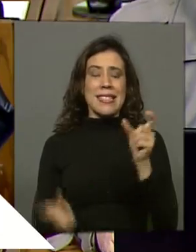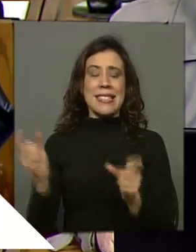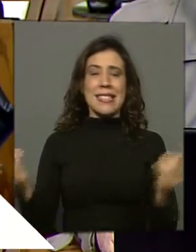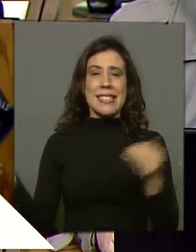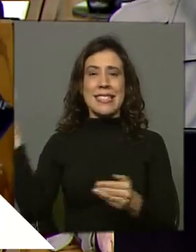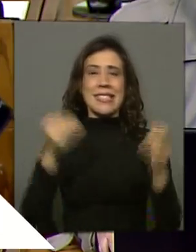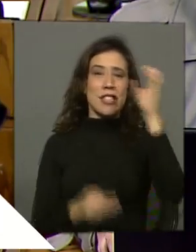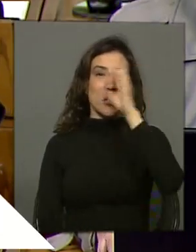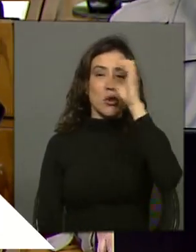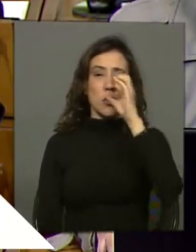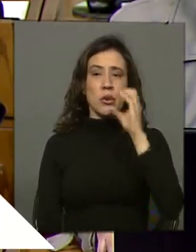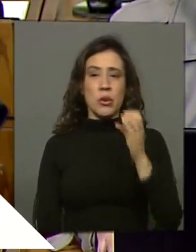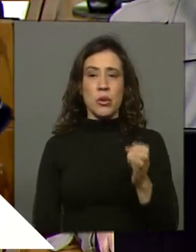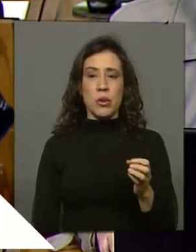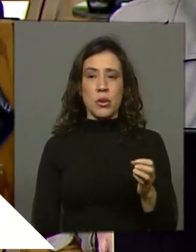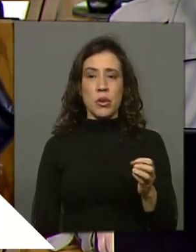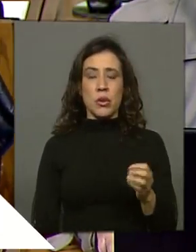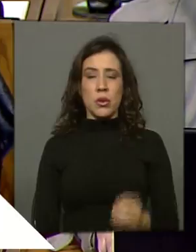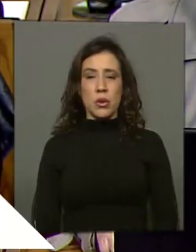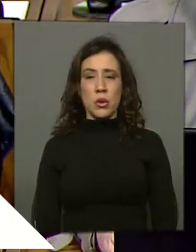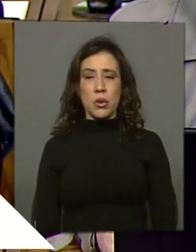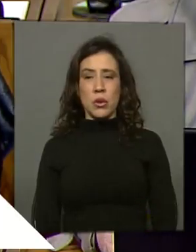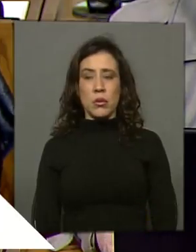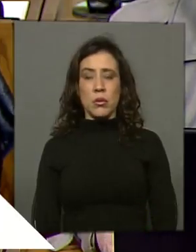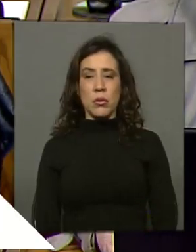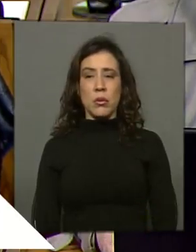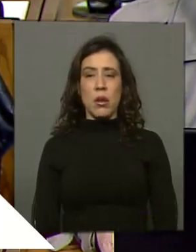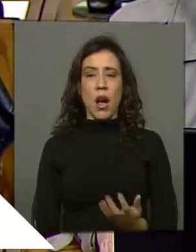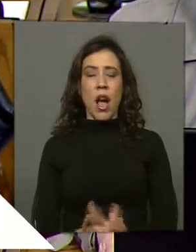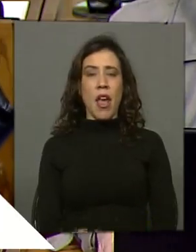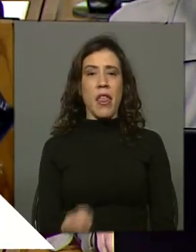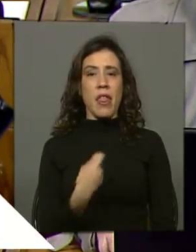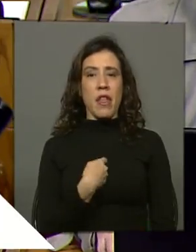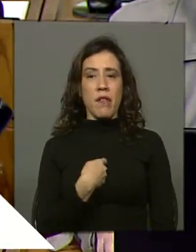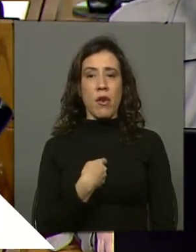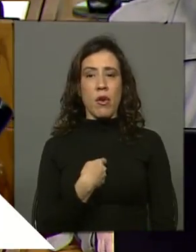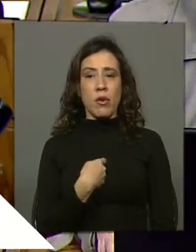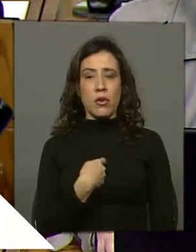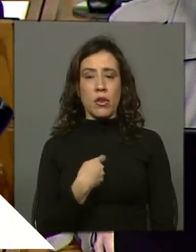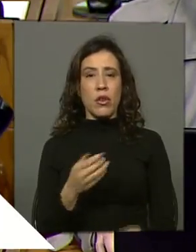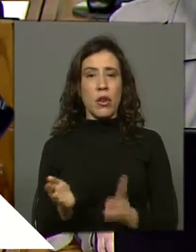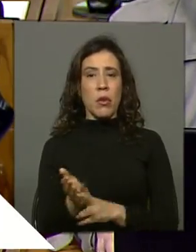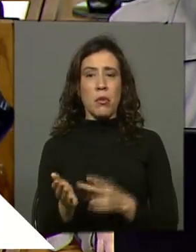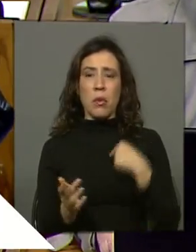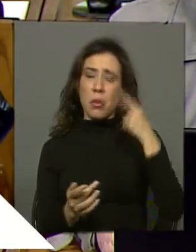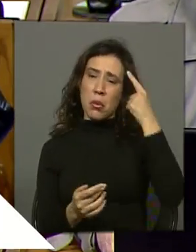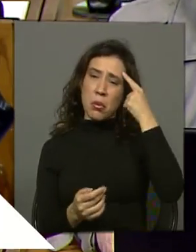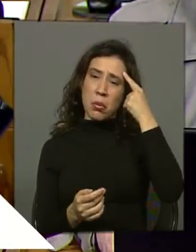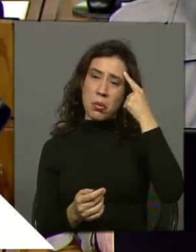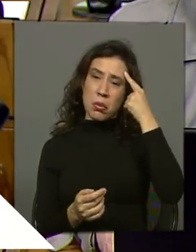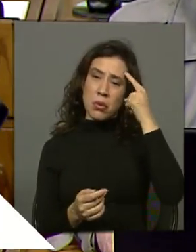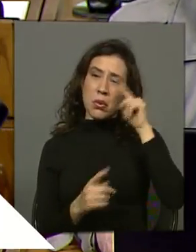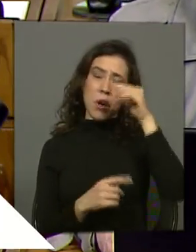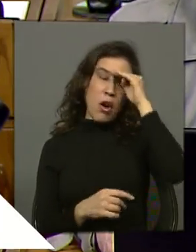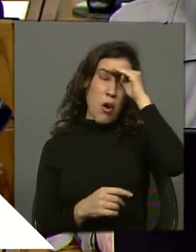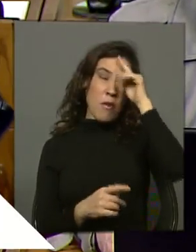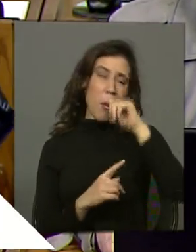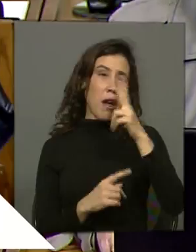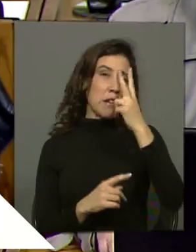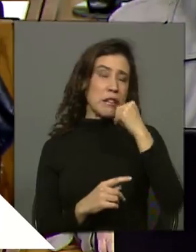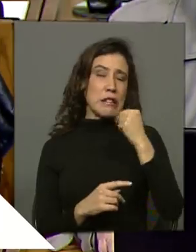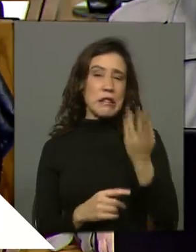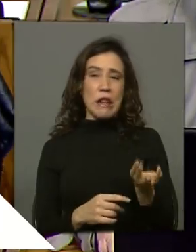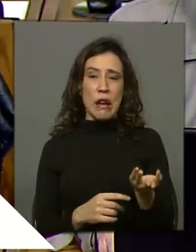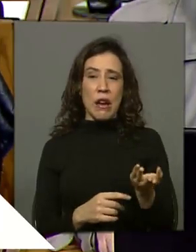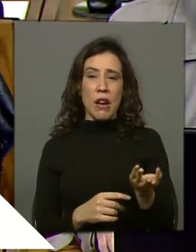el porque exista una devolución con respecto a los tributos a mí me parece que es confiar a ciega en el dogma